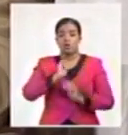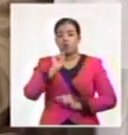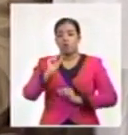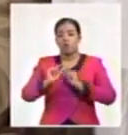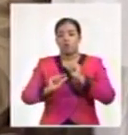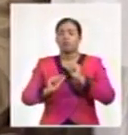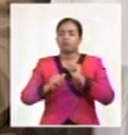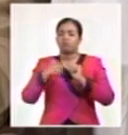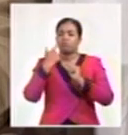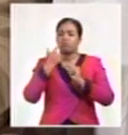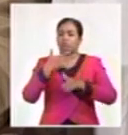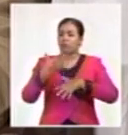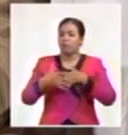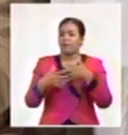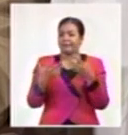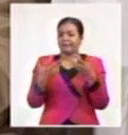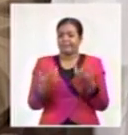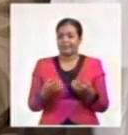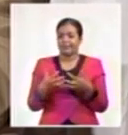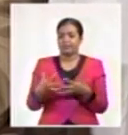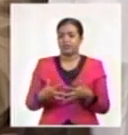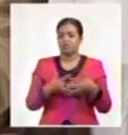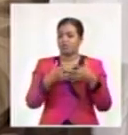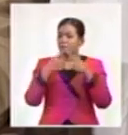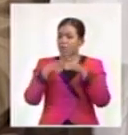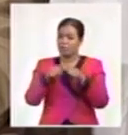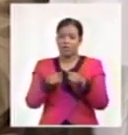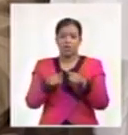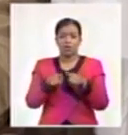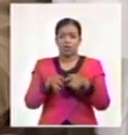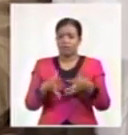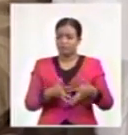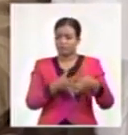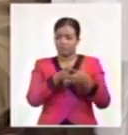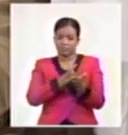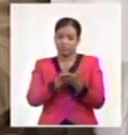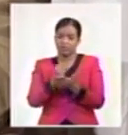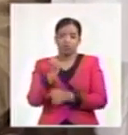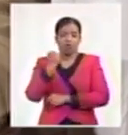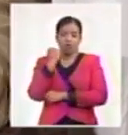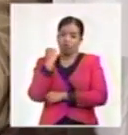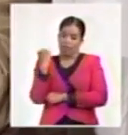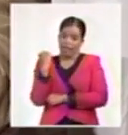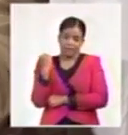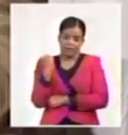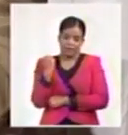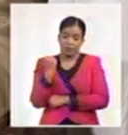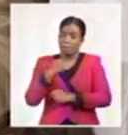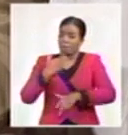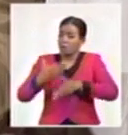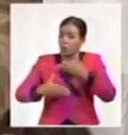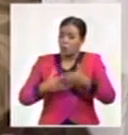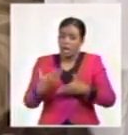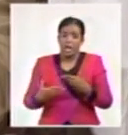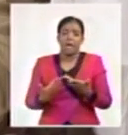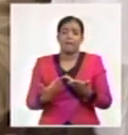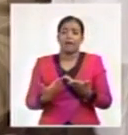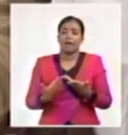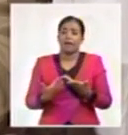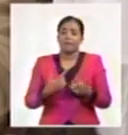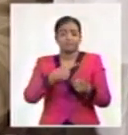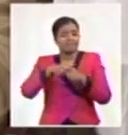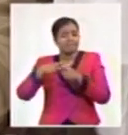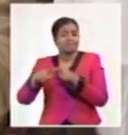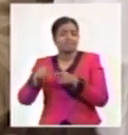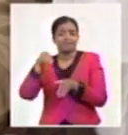o de deterioro hegemónico, pero sigue siendo aún, con todos los problemas y con el viento en contra en